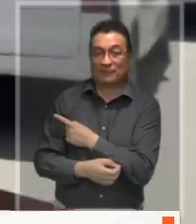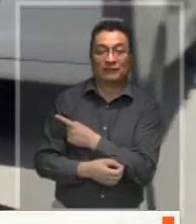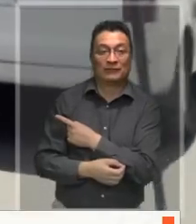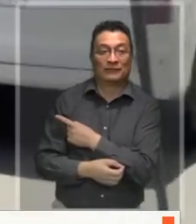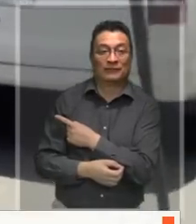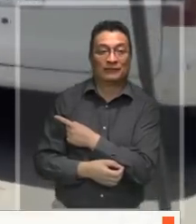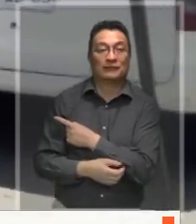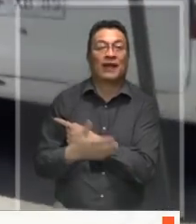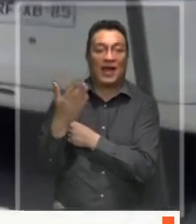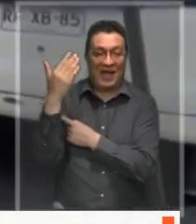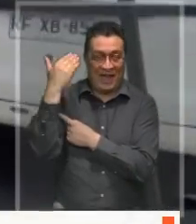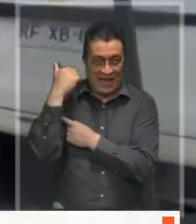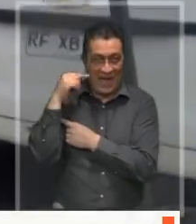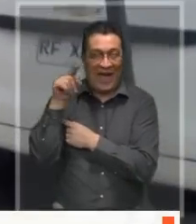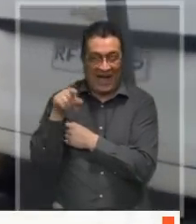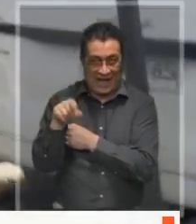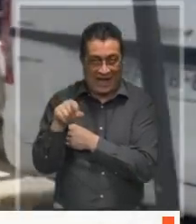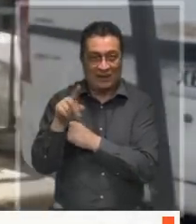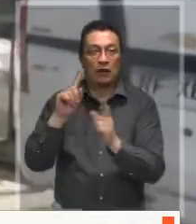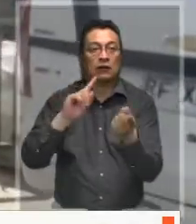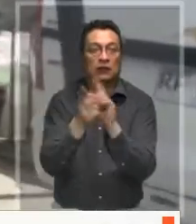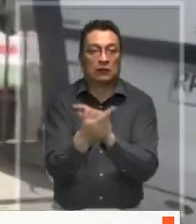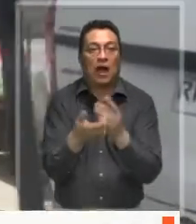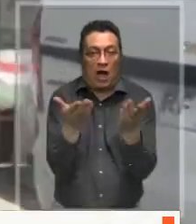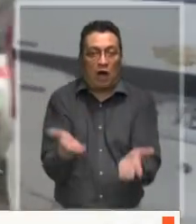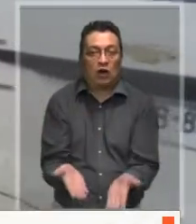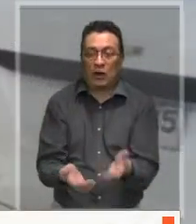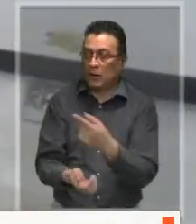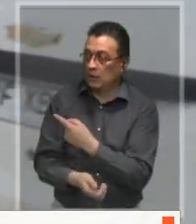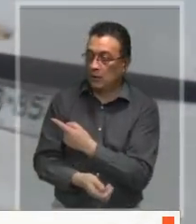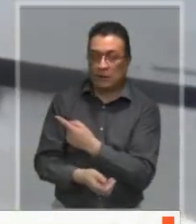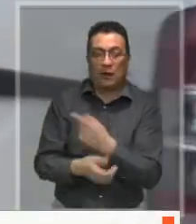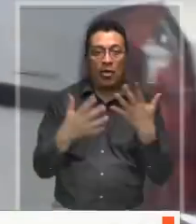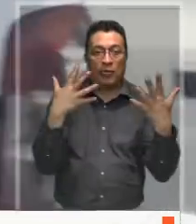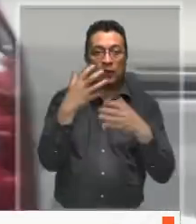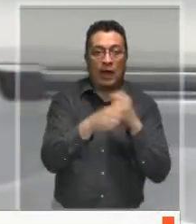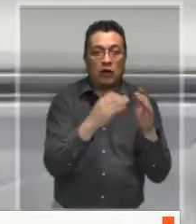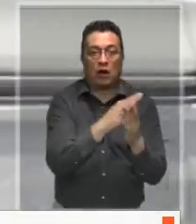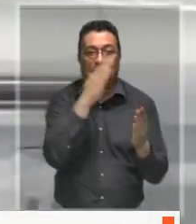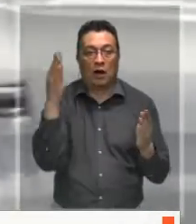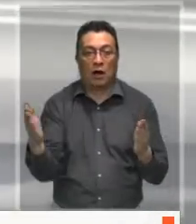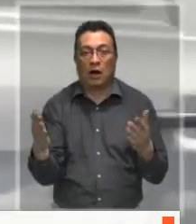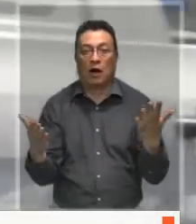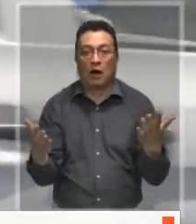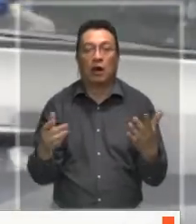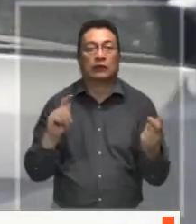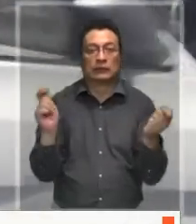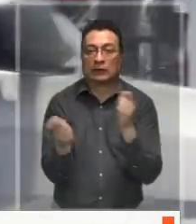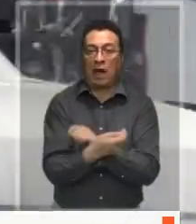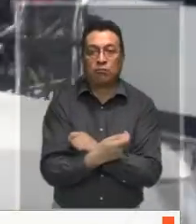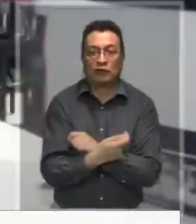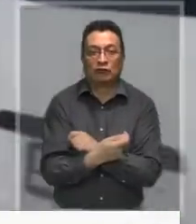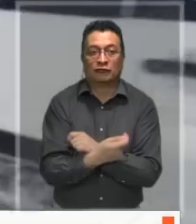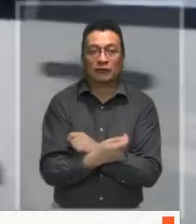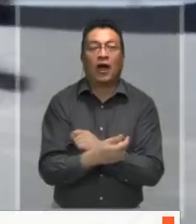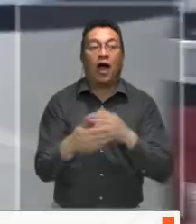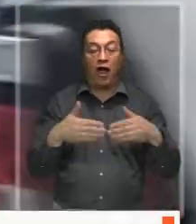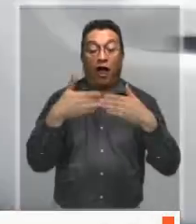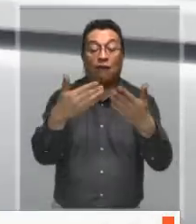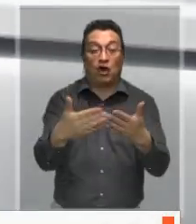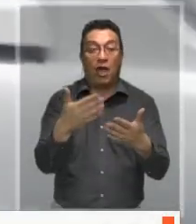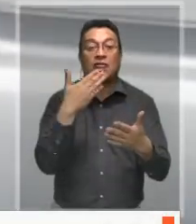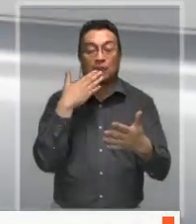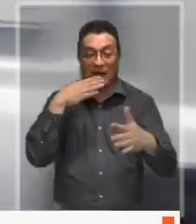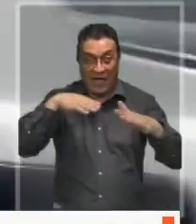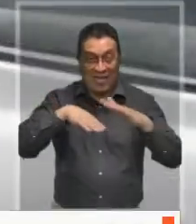CESFAM número 5 en ese momento. El cambio de una década es así de ostensible aquí afuera, pero también dentro del